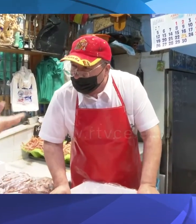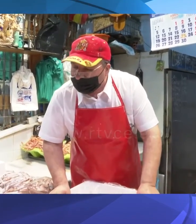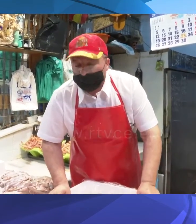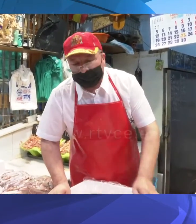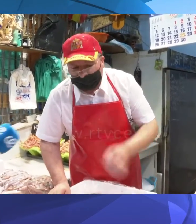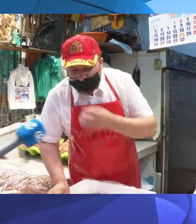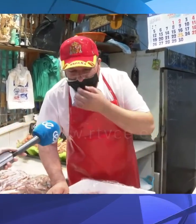Gracias.